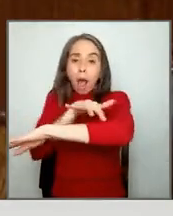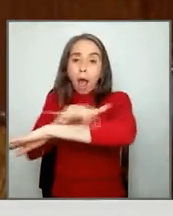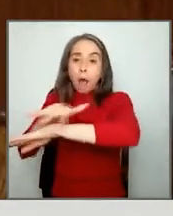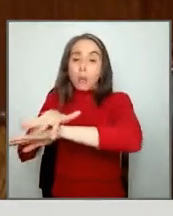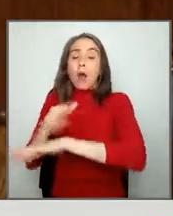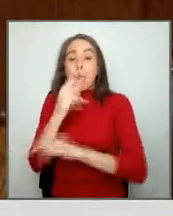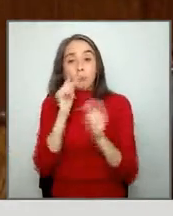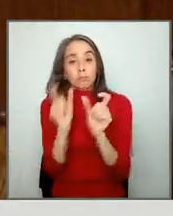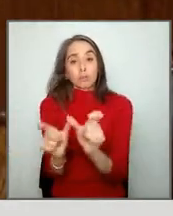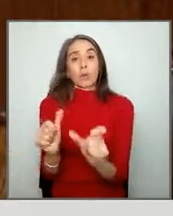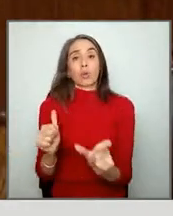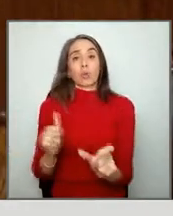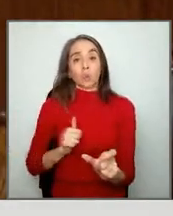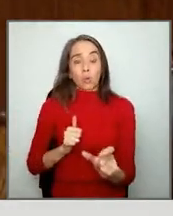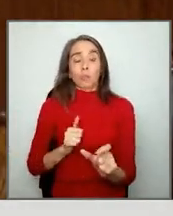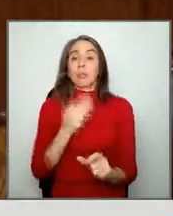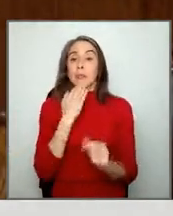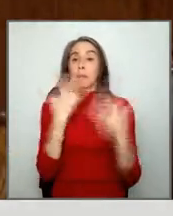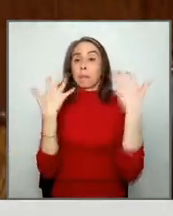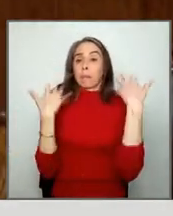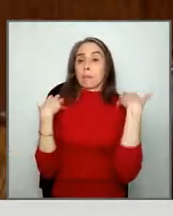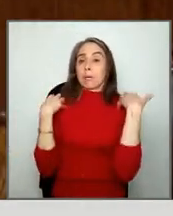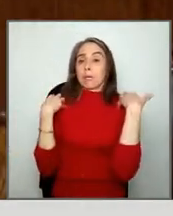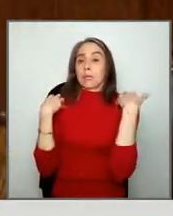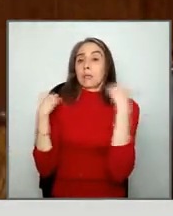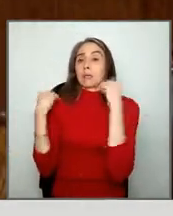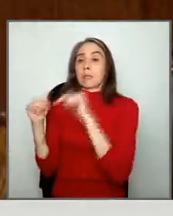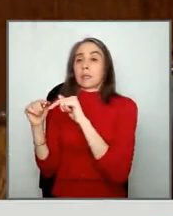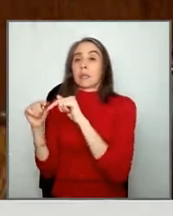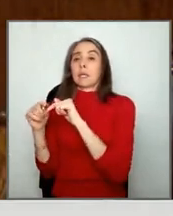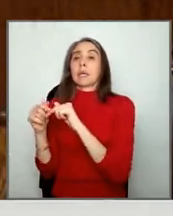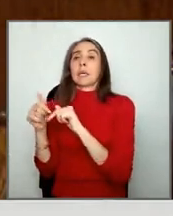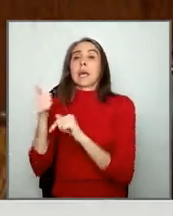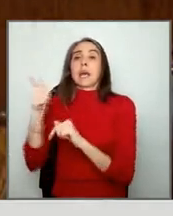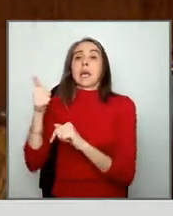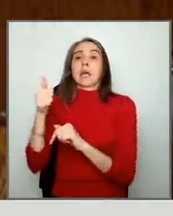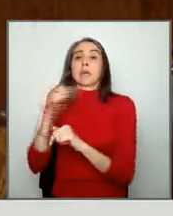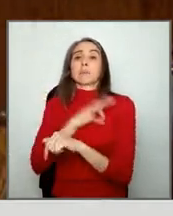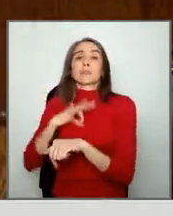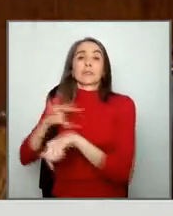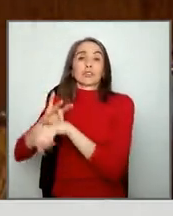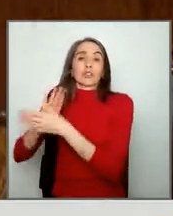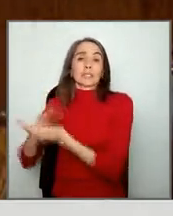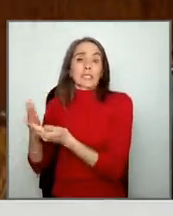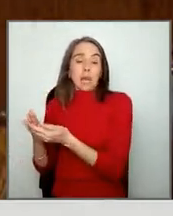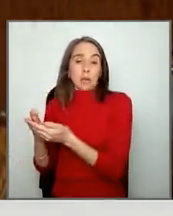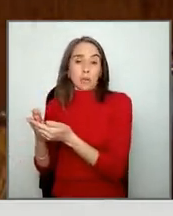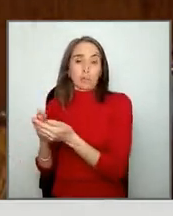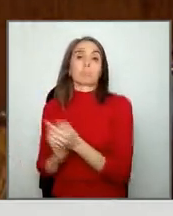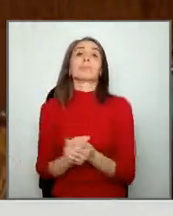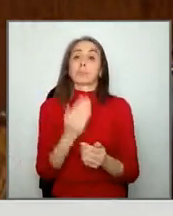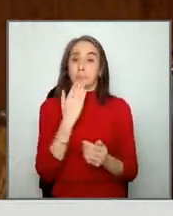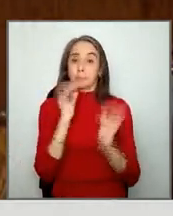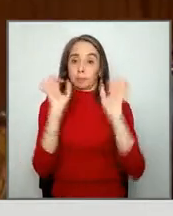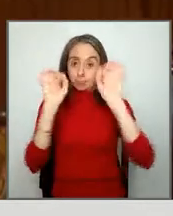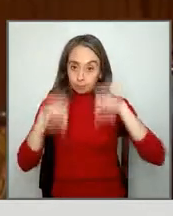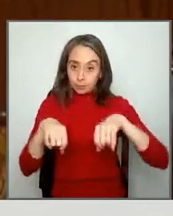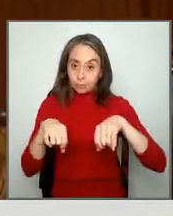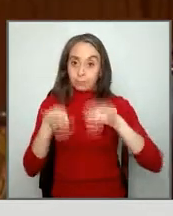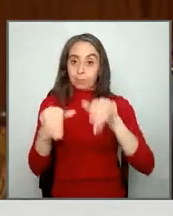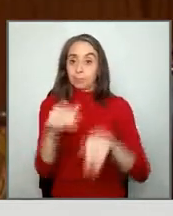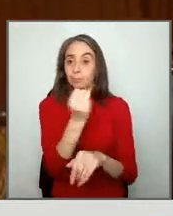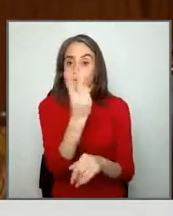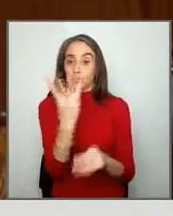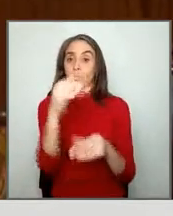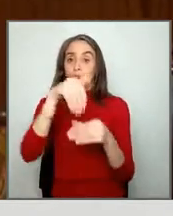perjuicio las competencias y entregadas a la autoridad sanitaria Asimismo se aprobó por igual votación el